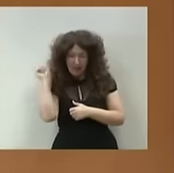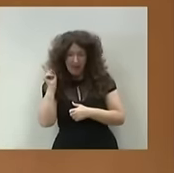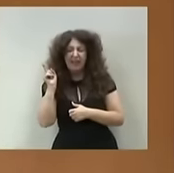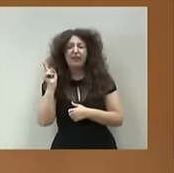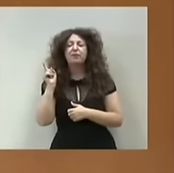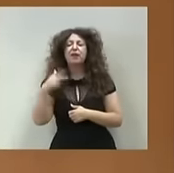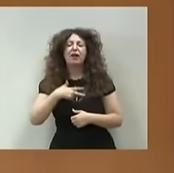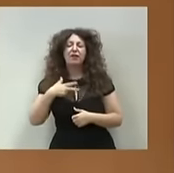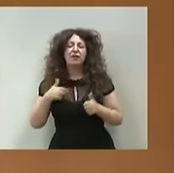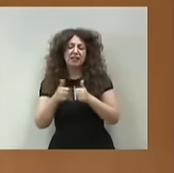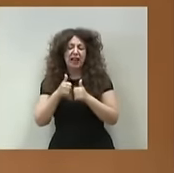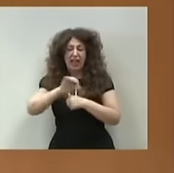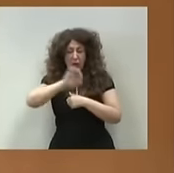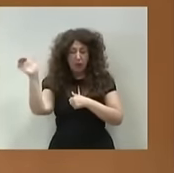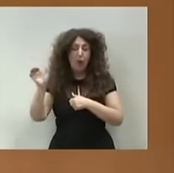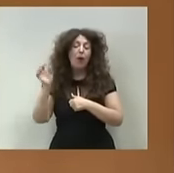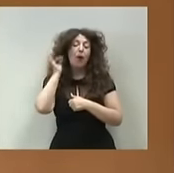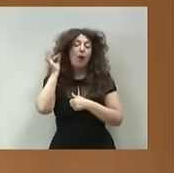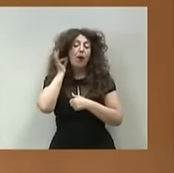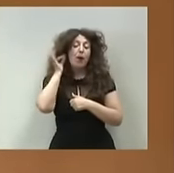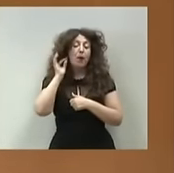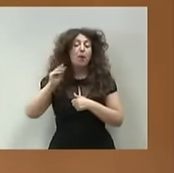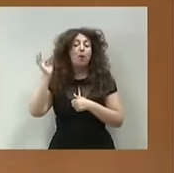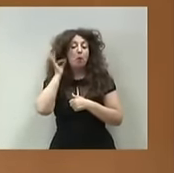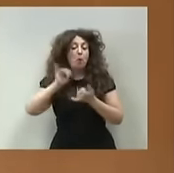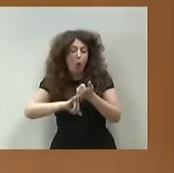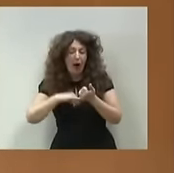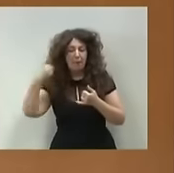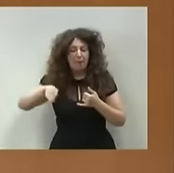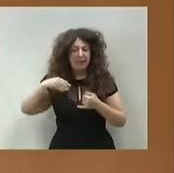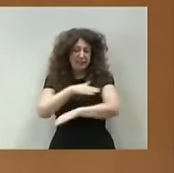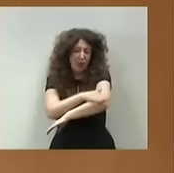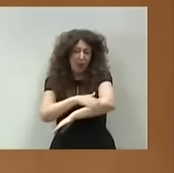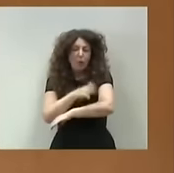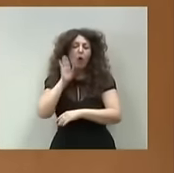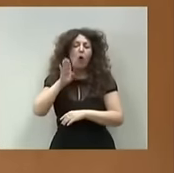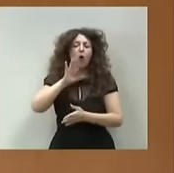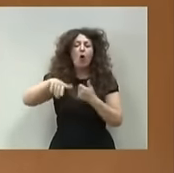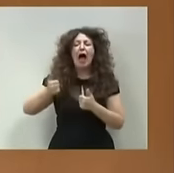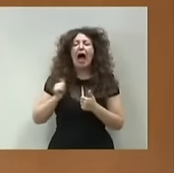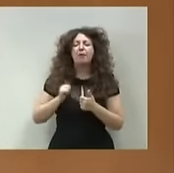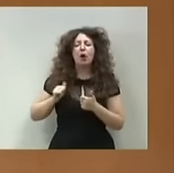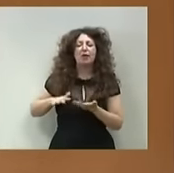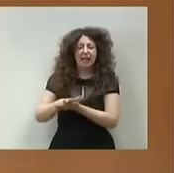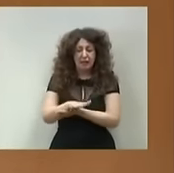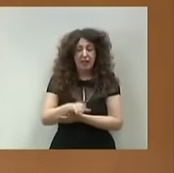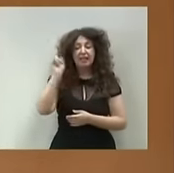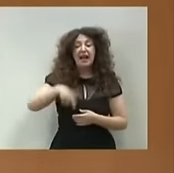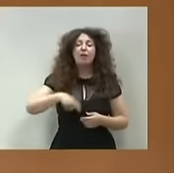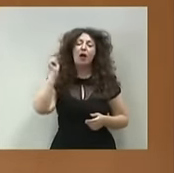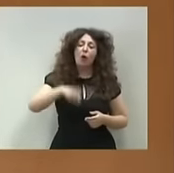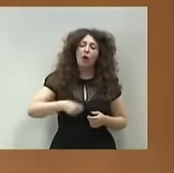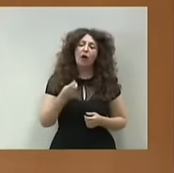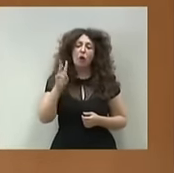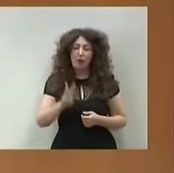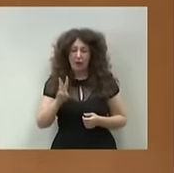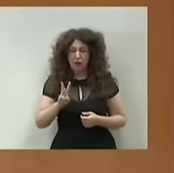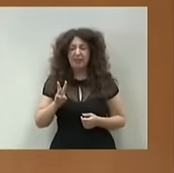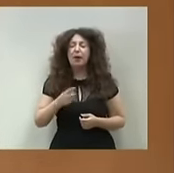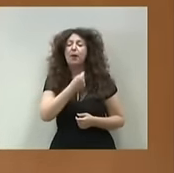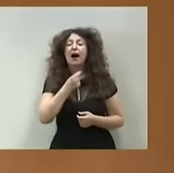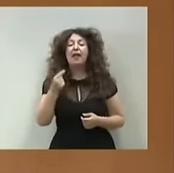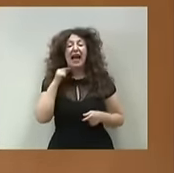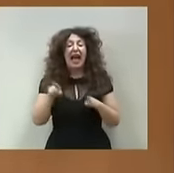Europea imputada, doña Begoña Gómez, mujer del presidente del Gobierno, por corrupción y tráfico de influencias. Y juzgado de instrucción número 3 de Badajoz, imputado el hermano del señor Sánchez, David